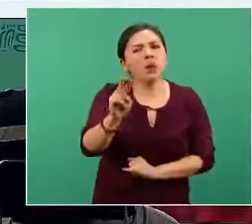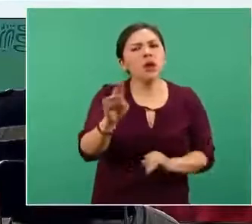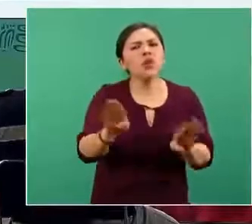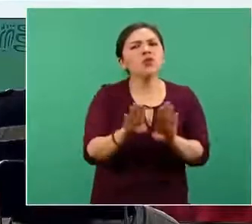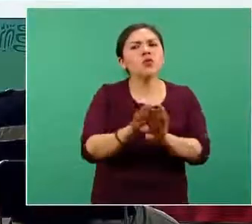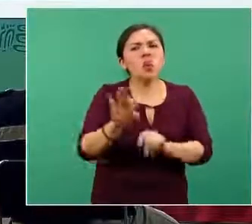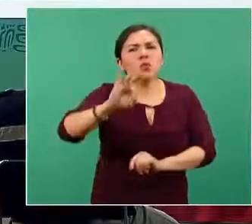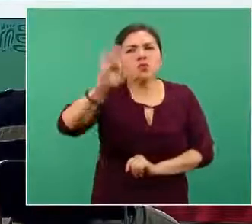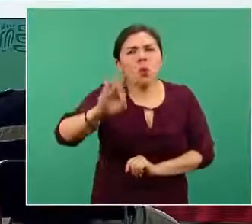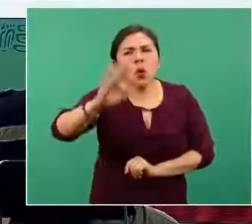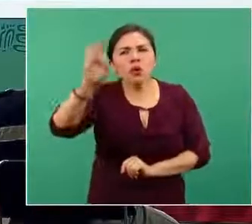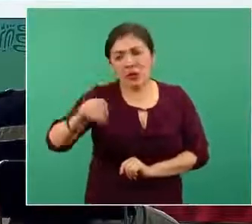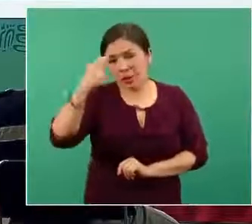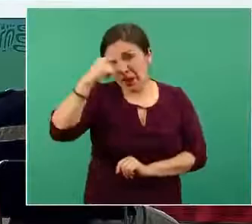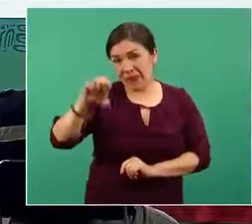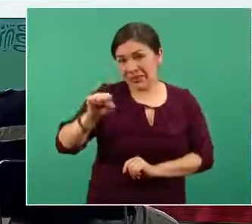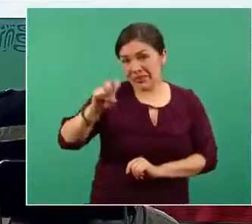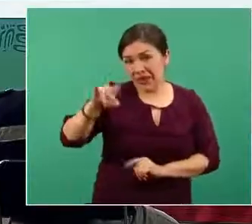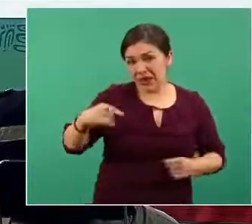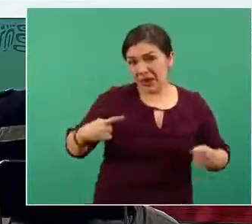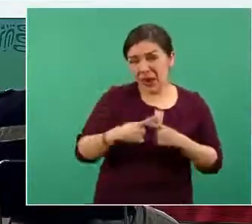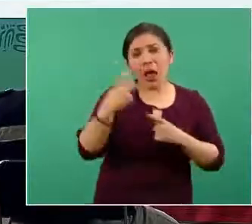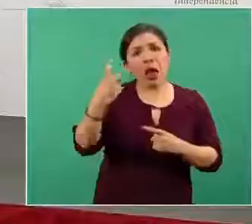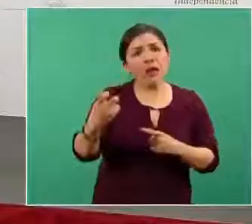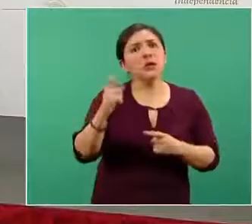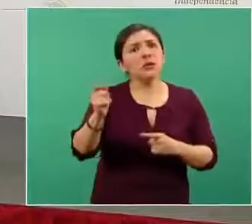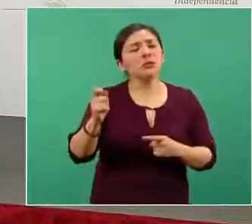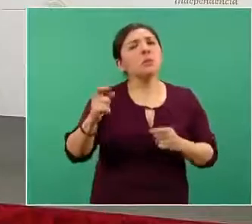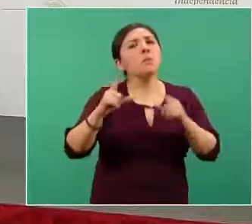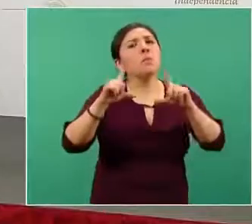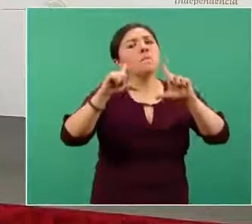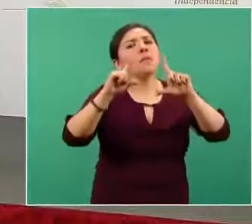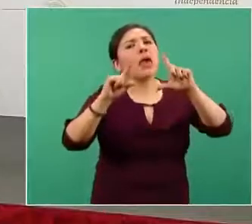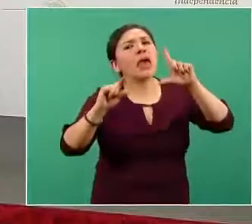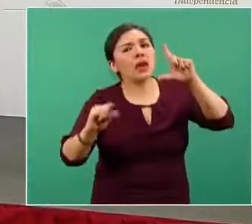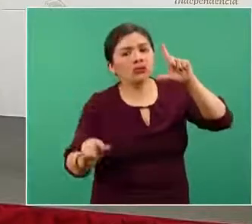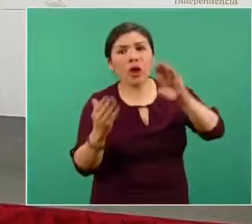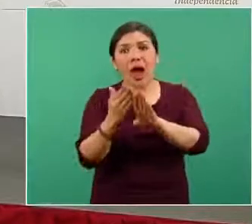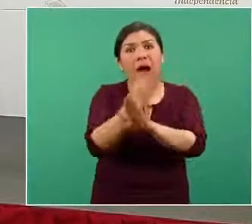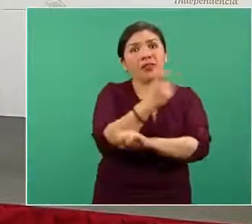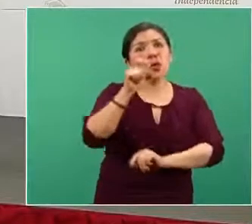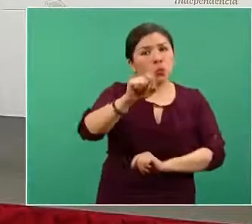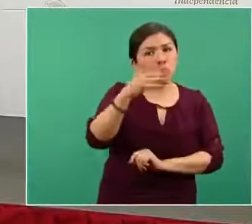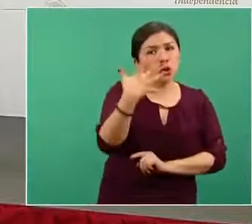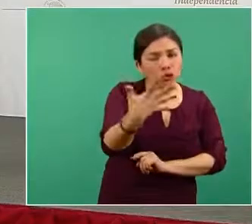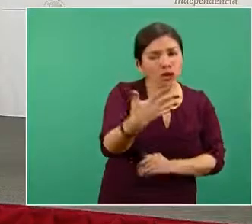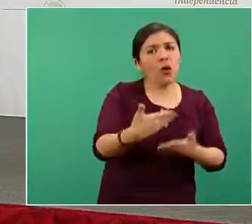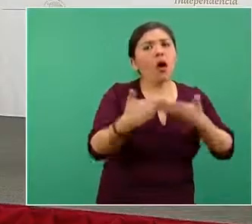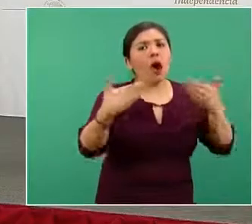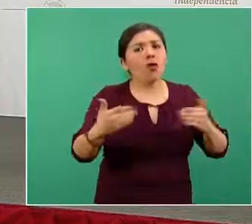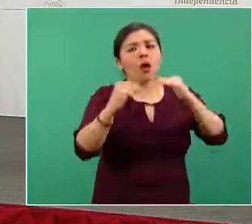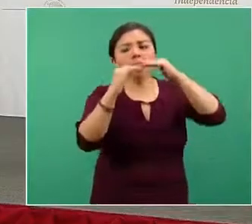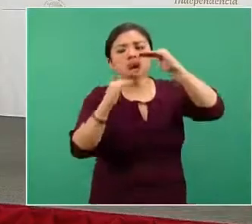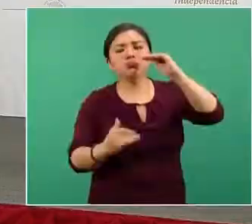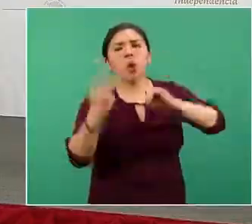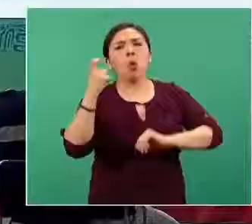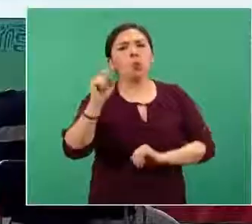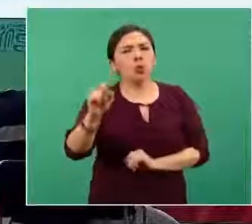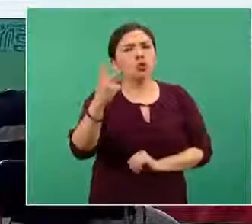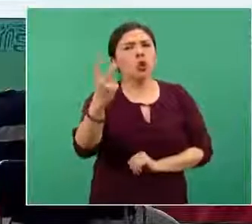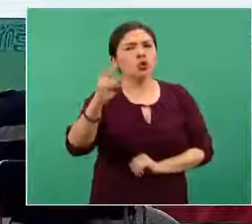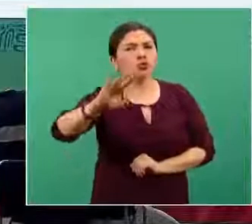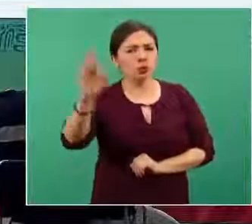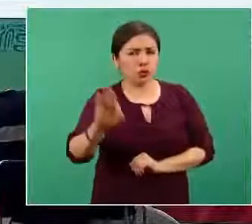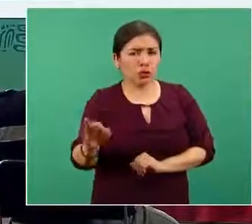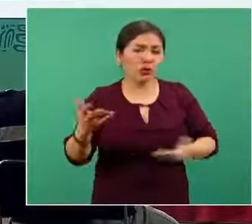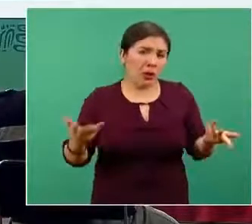al porcentaje de los ESAVIS es que estos han ido disminuyendo. De 0.5 los teníamos al inicio, ya estamos ahora en un